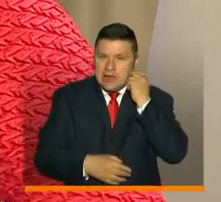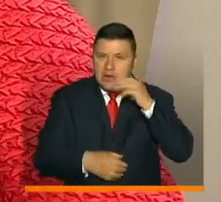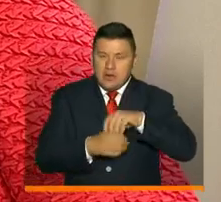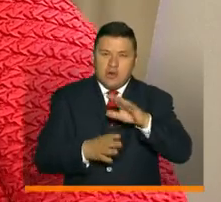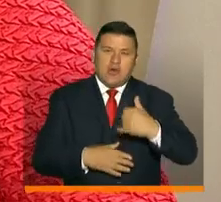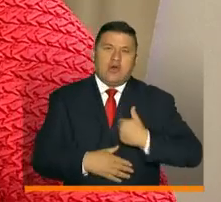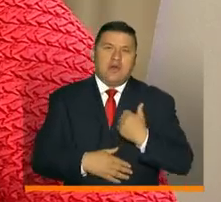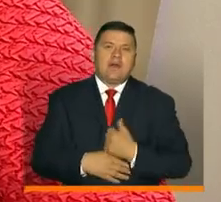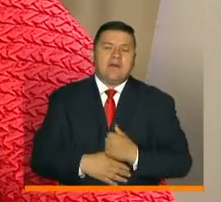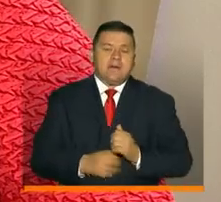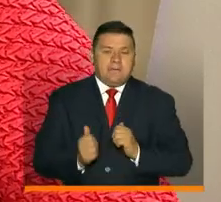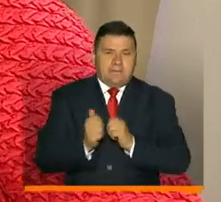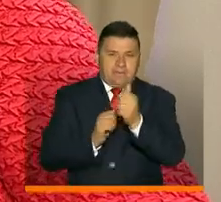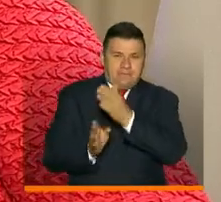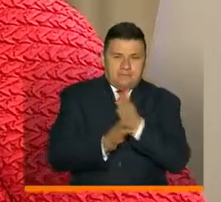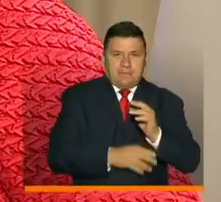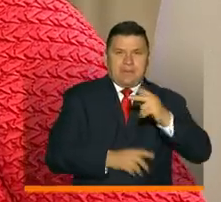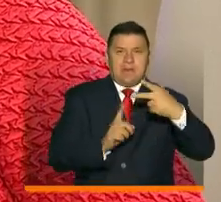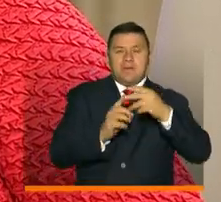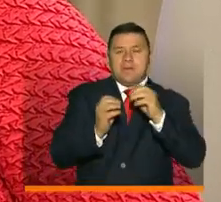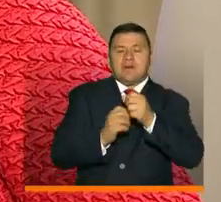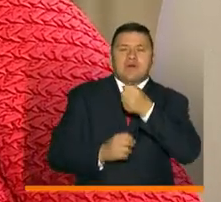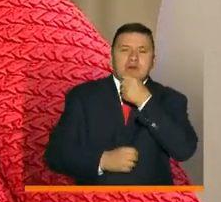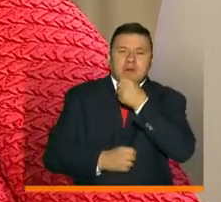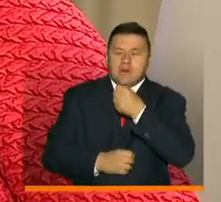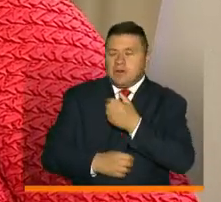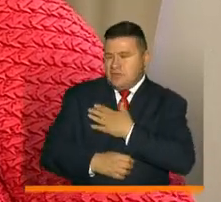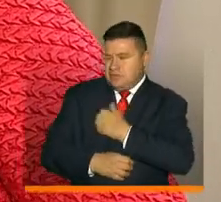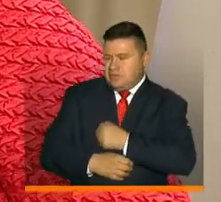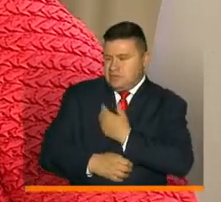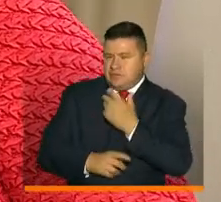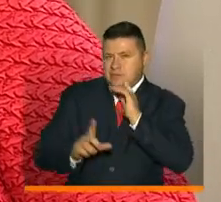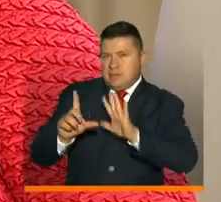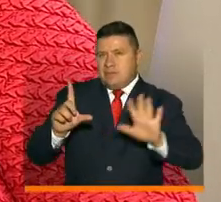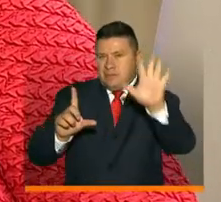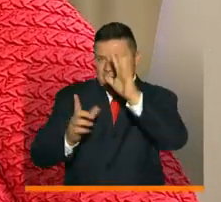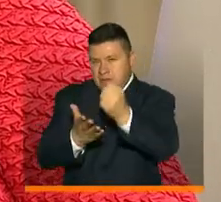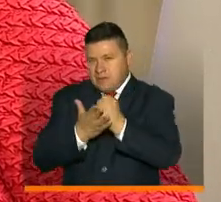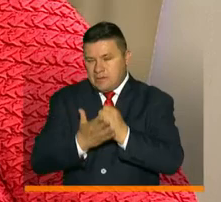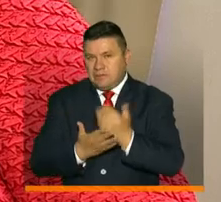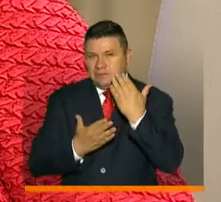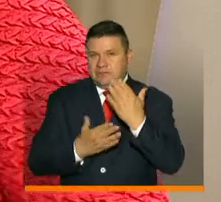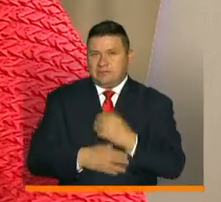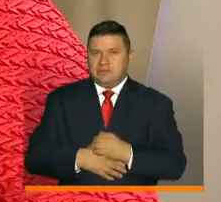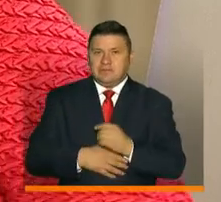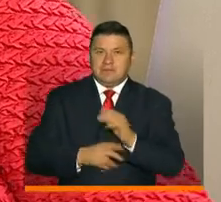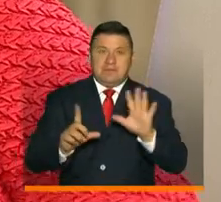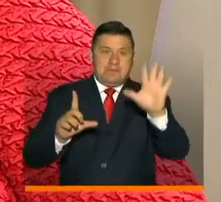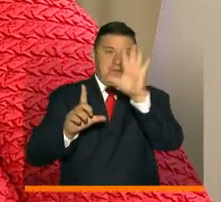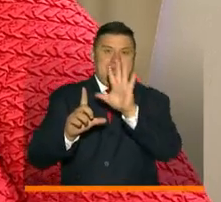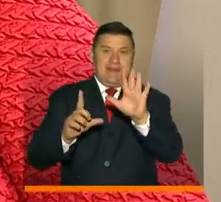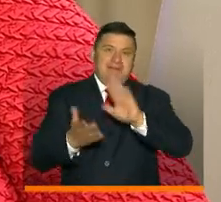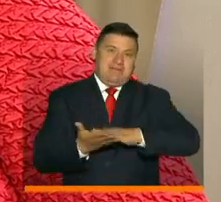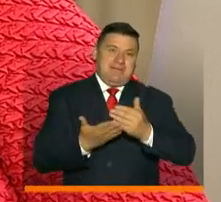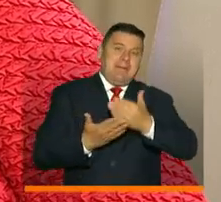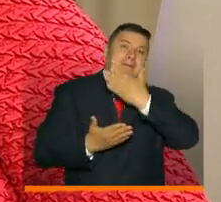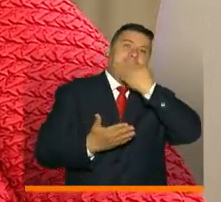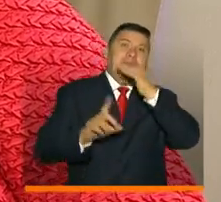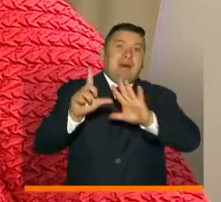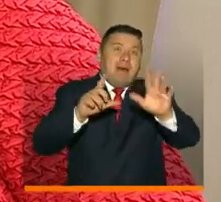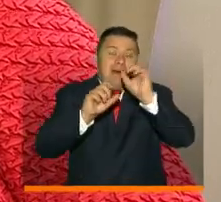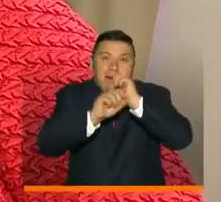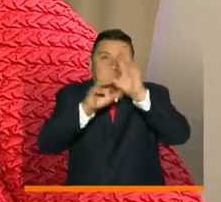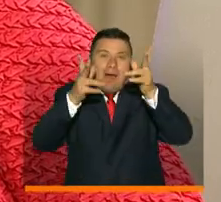los jóvenes. Y pasamos, presidente, a la segunda noticia. Si me colaboran inicialmente con el video, creo que vale más que mil palabras y ahorita le damos